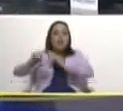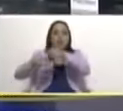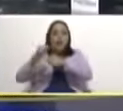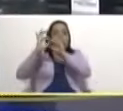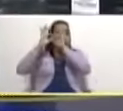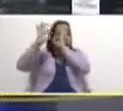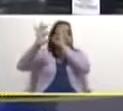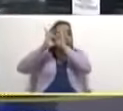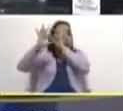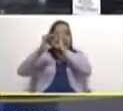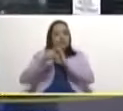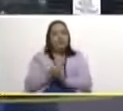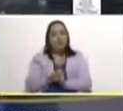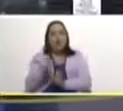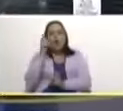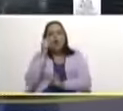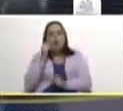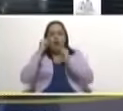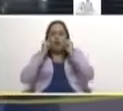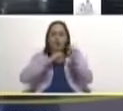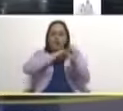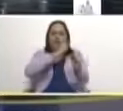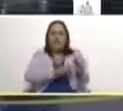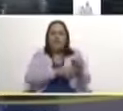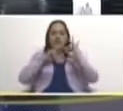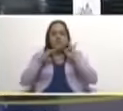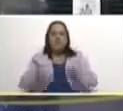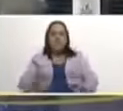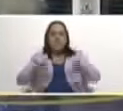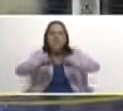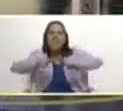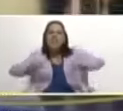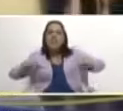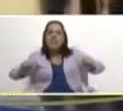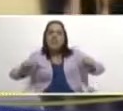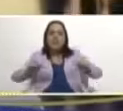Era un hombre del esfuerzo físico, de la tierra,